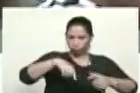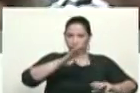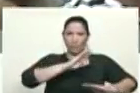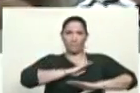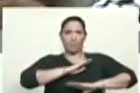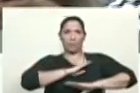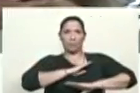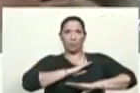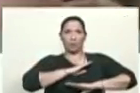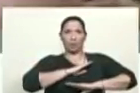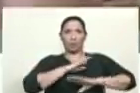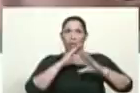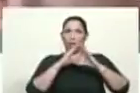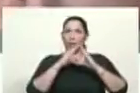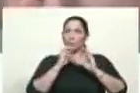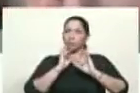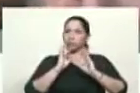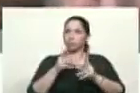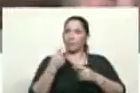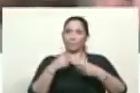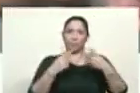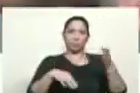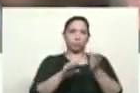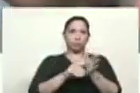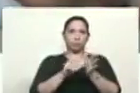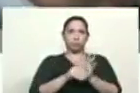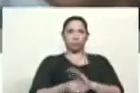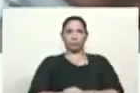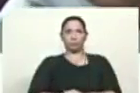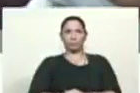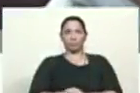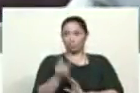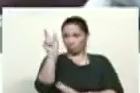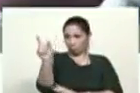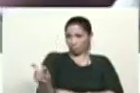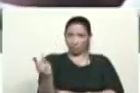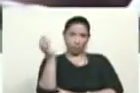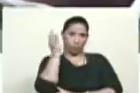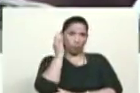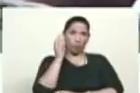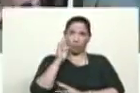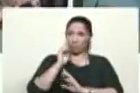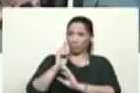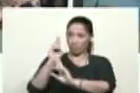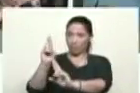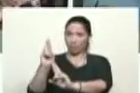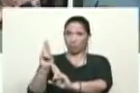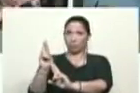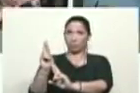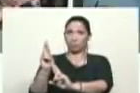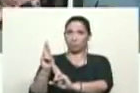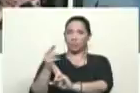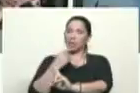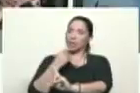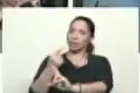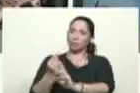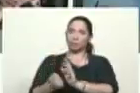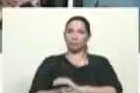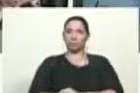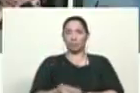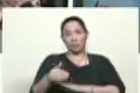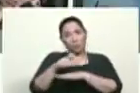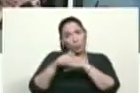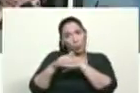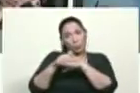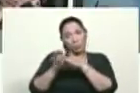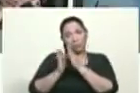contó eso en varias oportunidades, una dama con mucho respeto le dijo, disculpe,